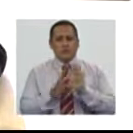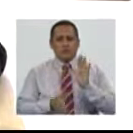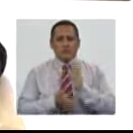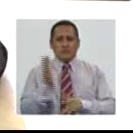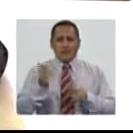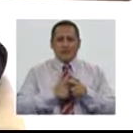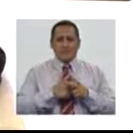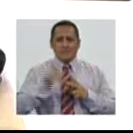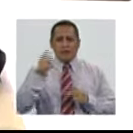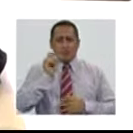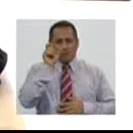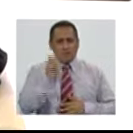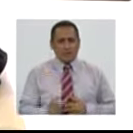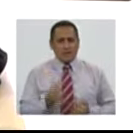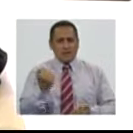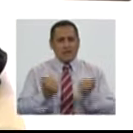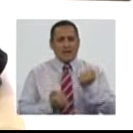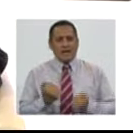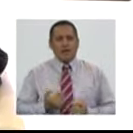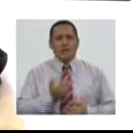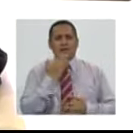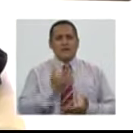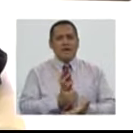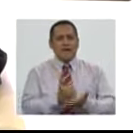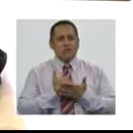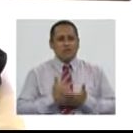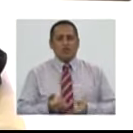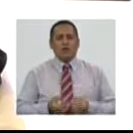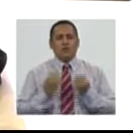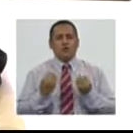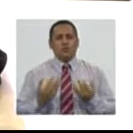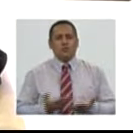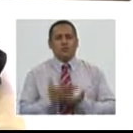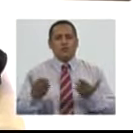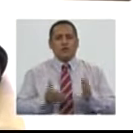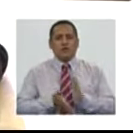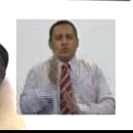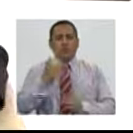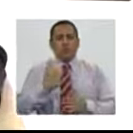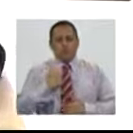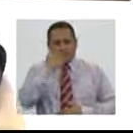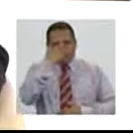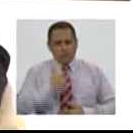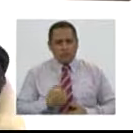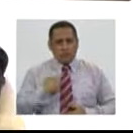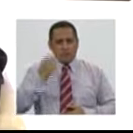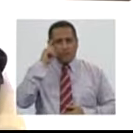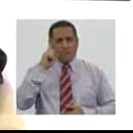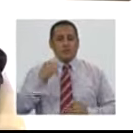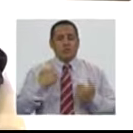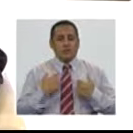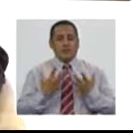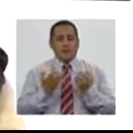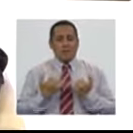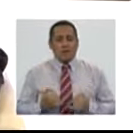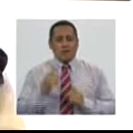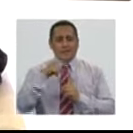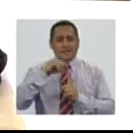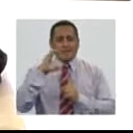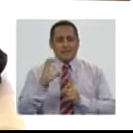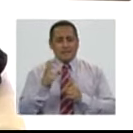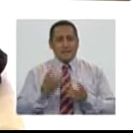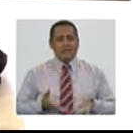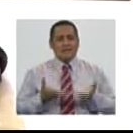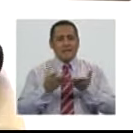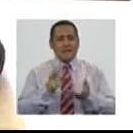se va a la fuga aquel que fue el autor del accidente de tránsito no entonces bueno en esta oportunidad hemos querido desde el tribunal